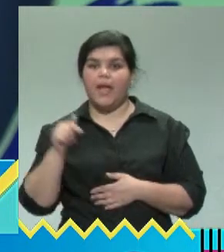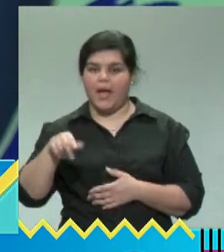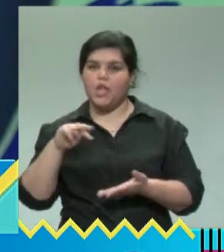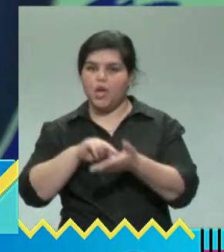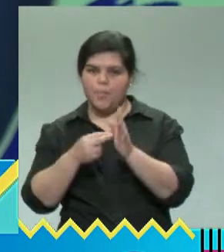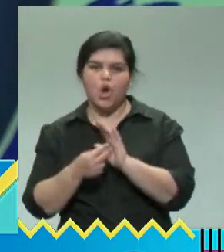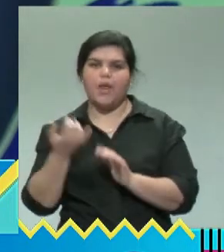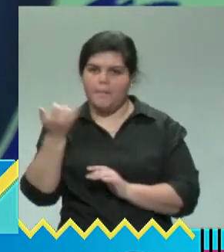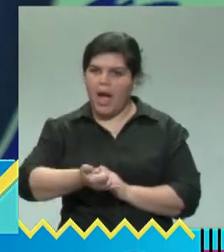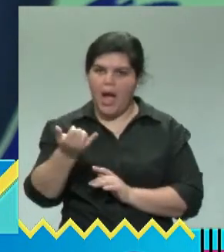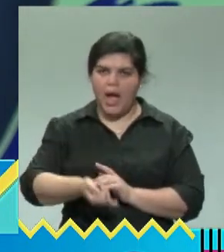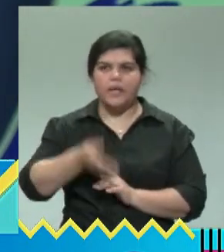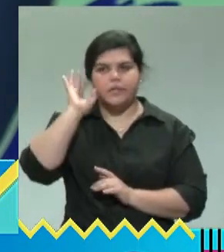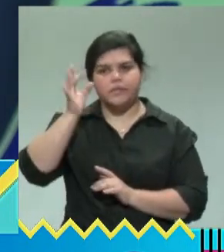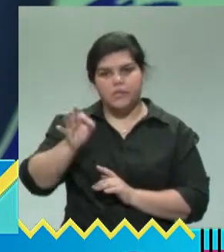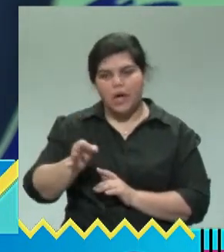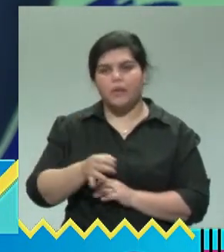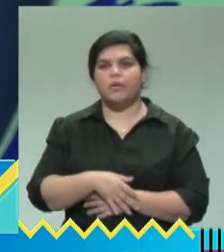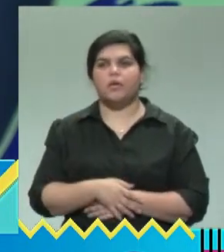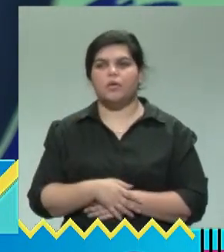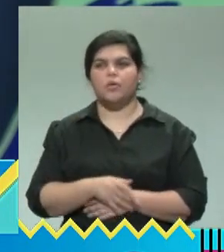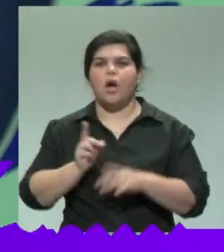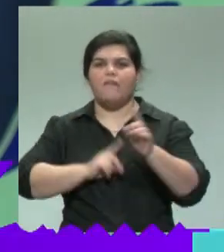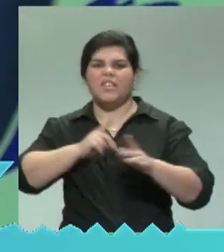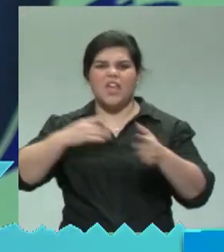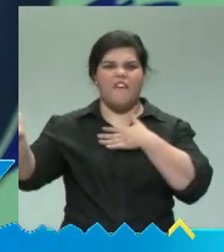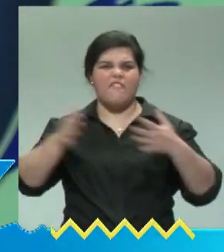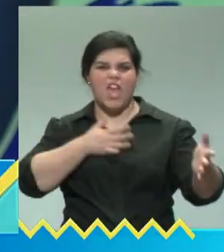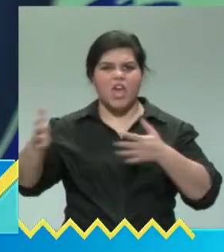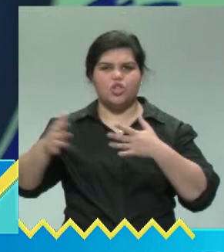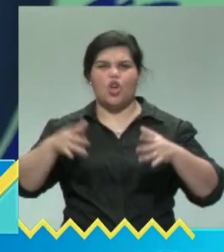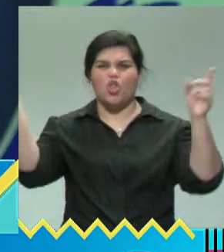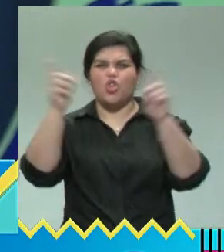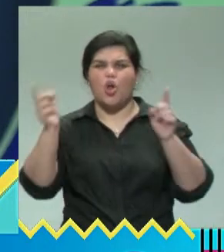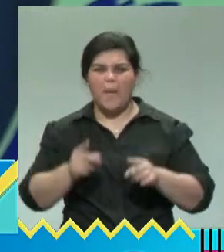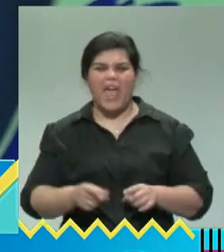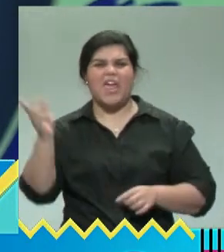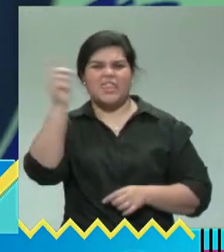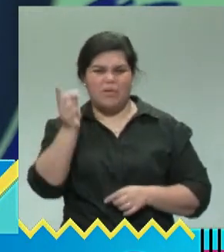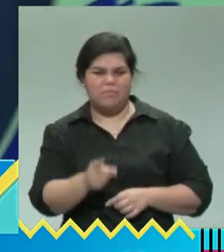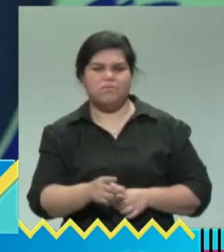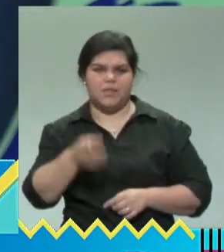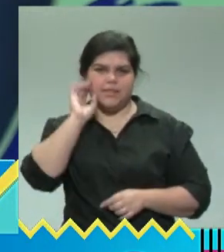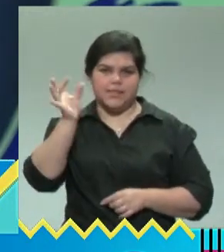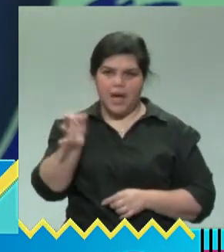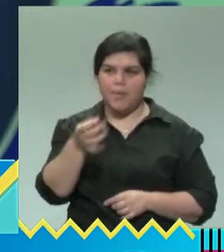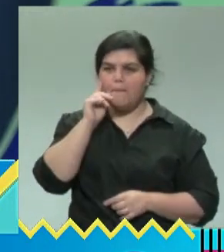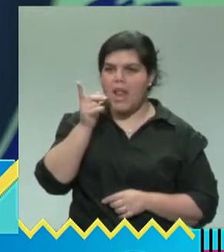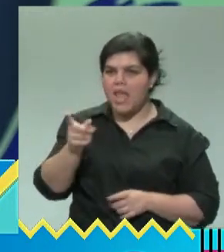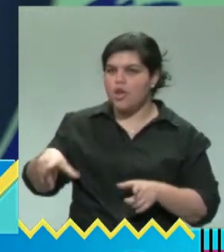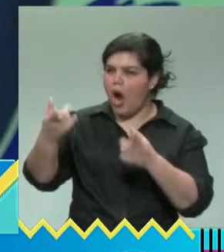dificultad con un árbol, cuando en algún momento de viento sonda o de tormenta también identificamos algún riesgo o algún